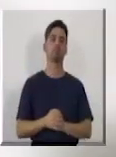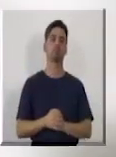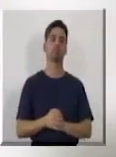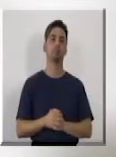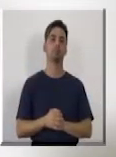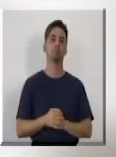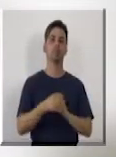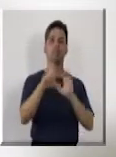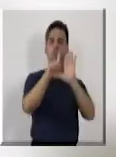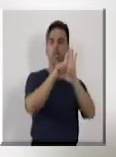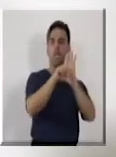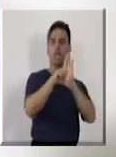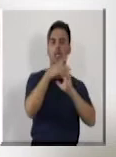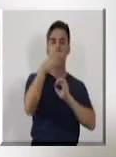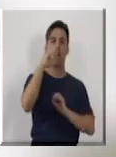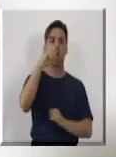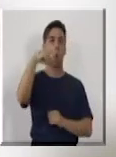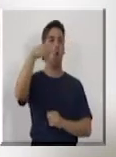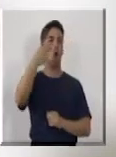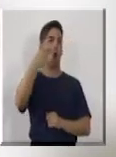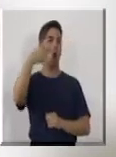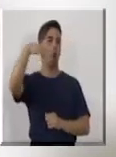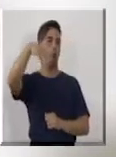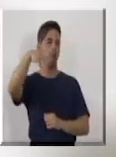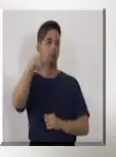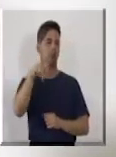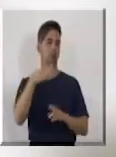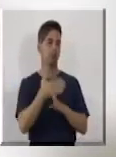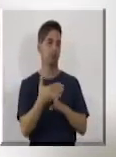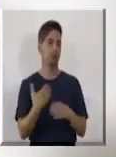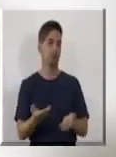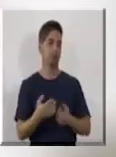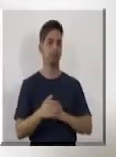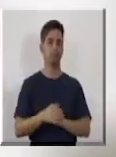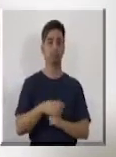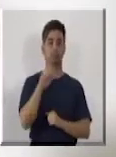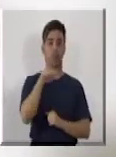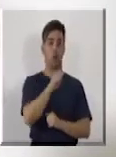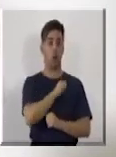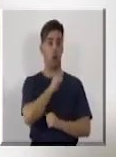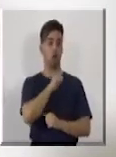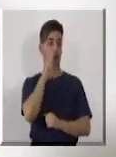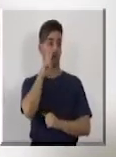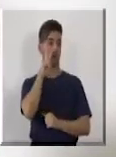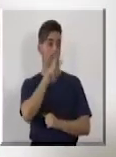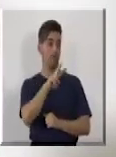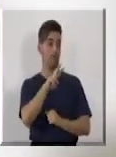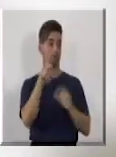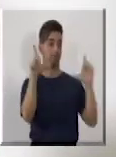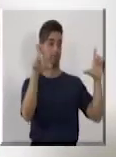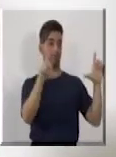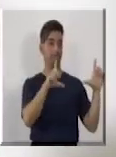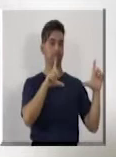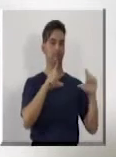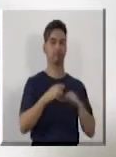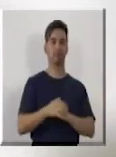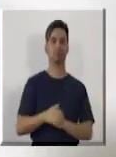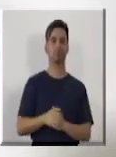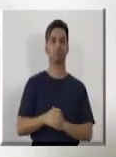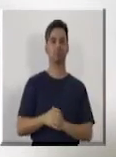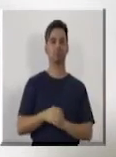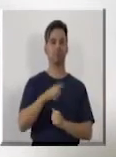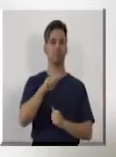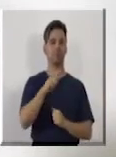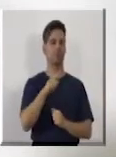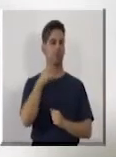A continuación quiero presentarles una imagen y vamos a mirarla y vamos cada uno de nosotros a llegar a una conclusión.